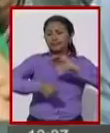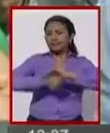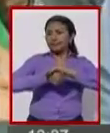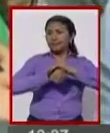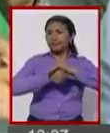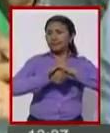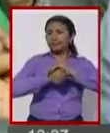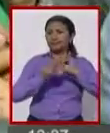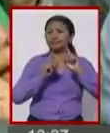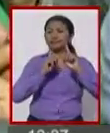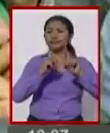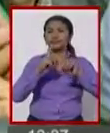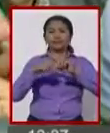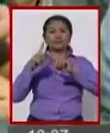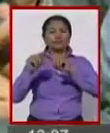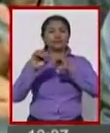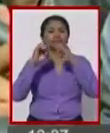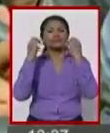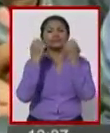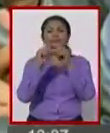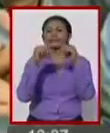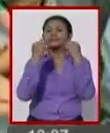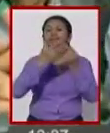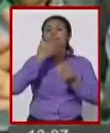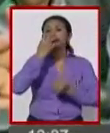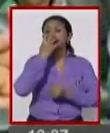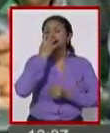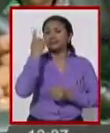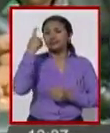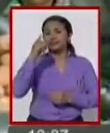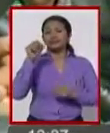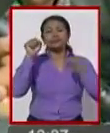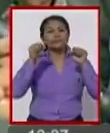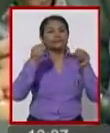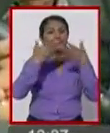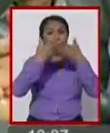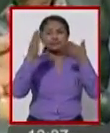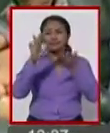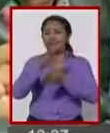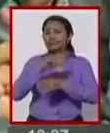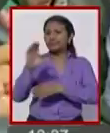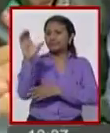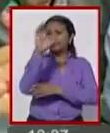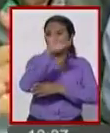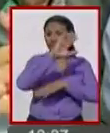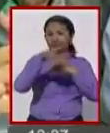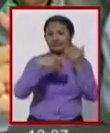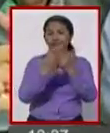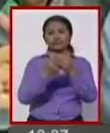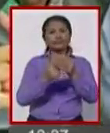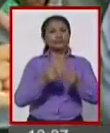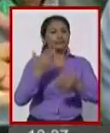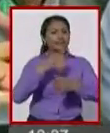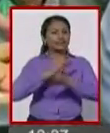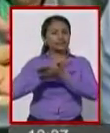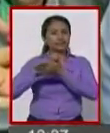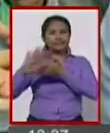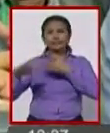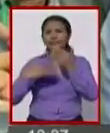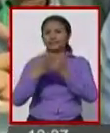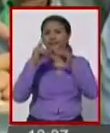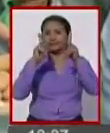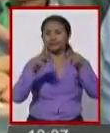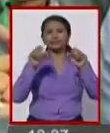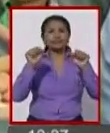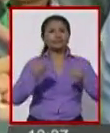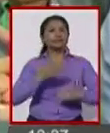el interior, así que mandamos de las diferentes unidades de grupo con respiración autónoma para que puedan hacer un barrido en todas las áreas donde se descartaron. Hubieron